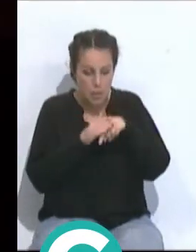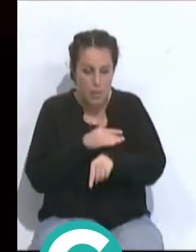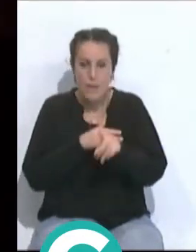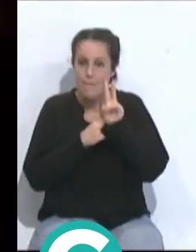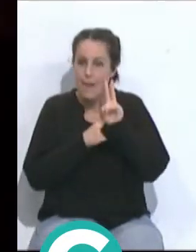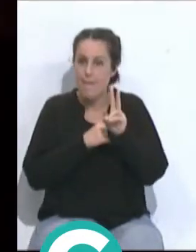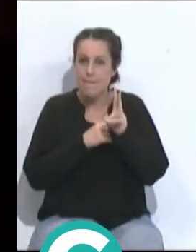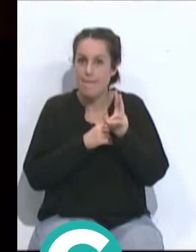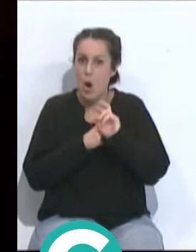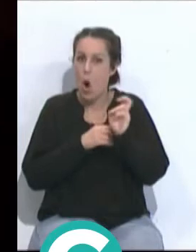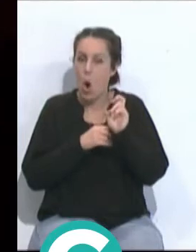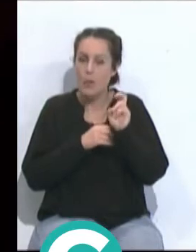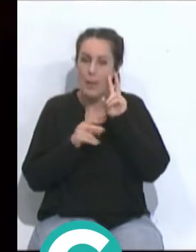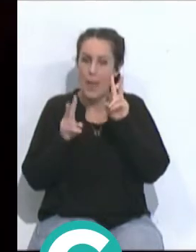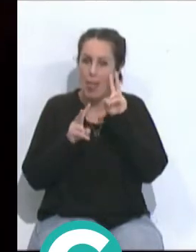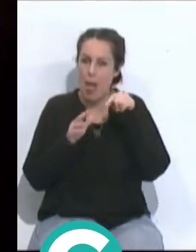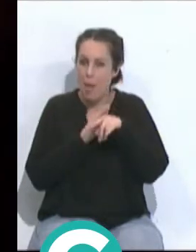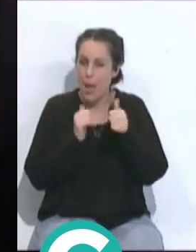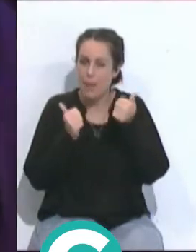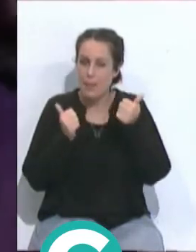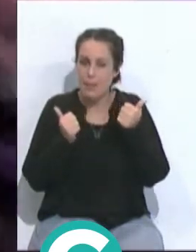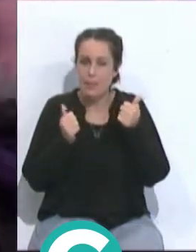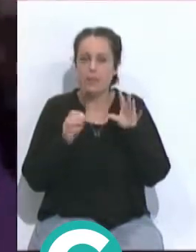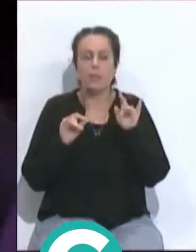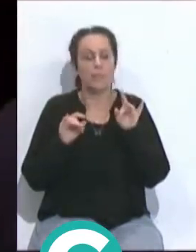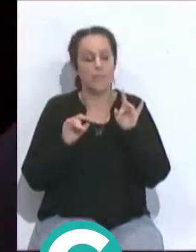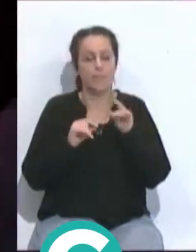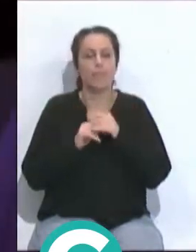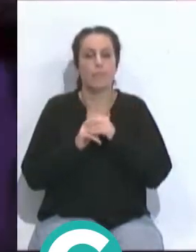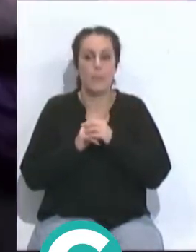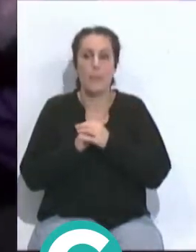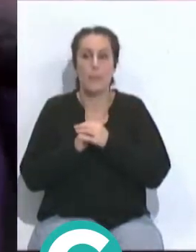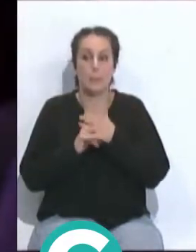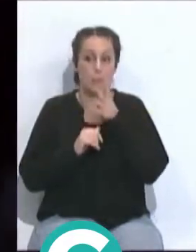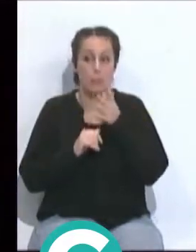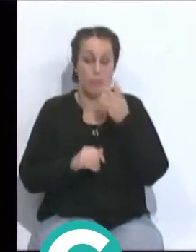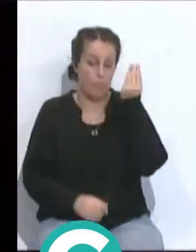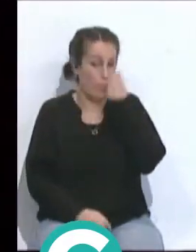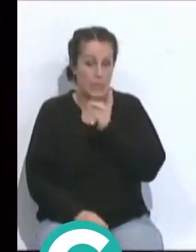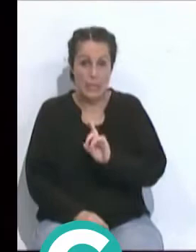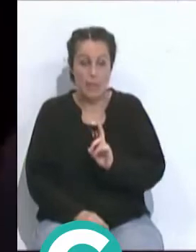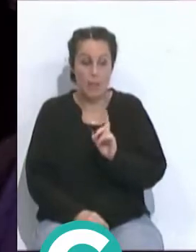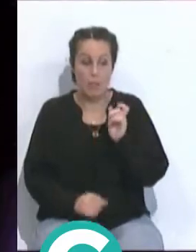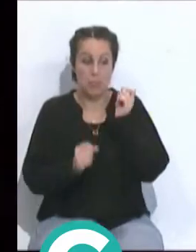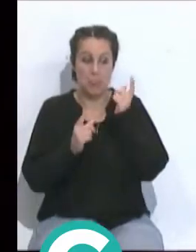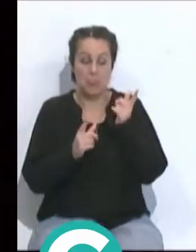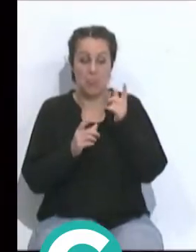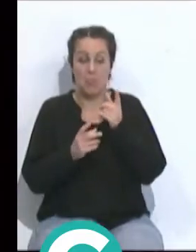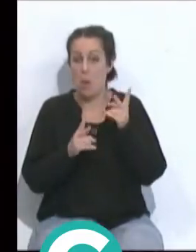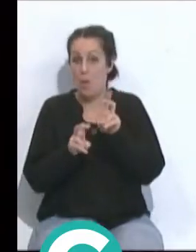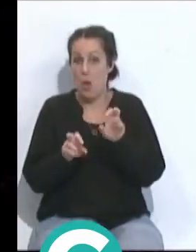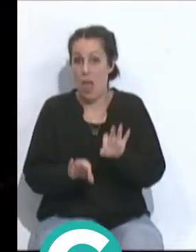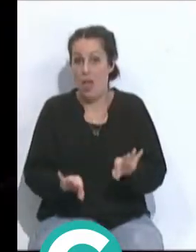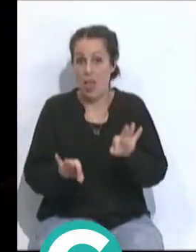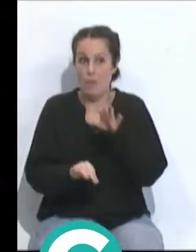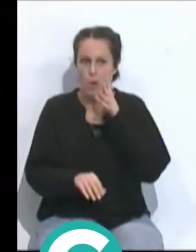verlo con otra mirada más profunda, Cristina. Sí, porque además no pensaba que fuera a descubrir nada nuevo, porque yo